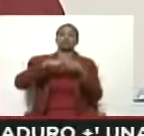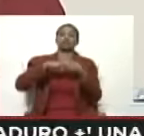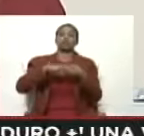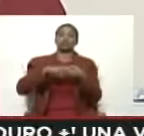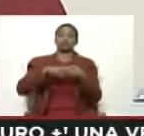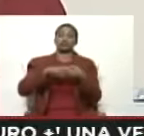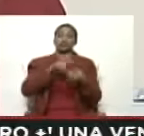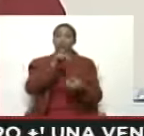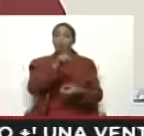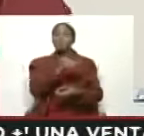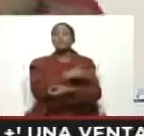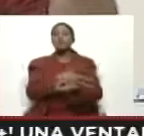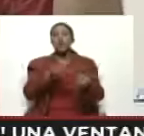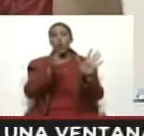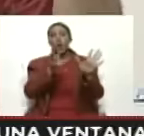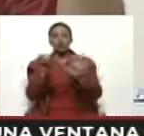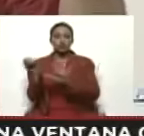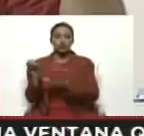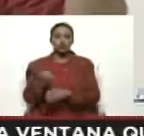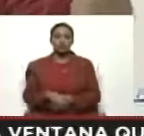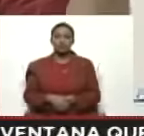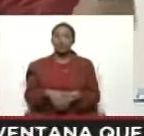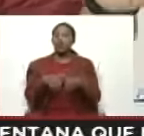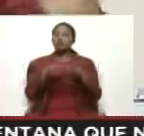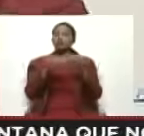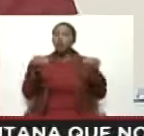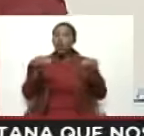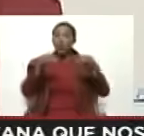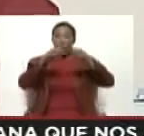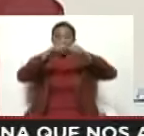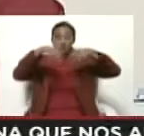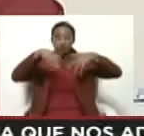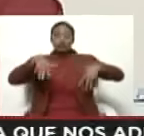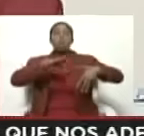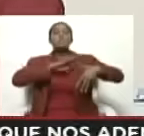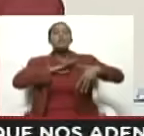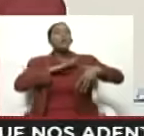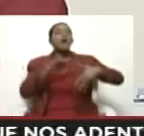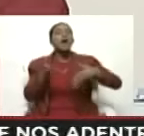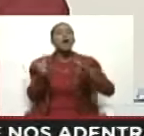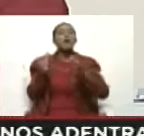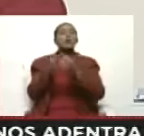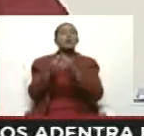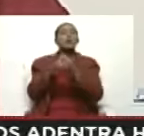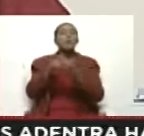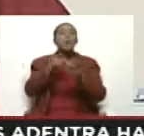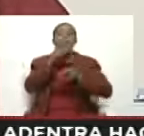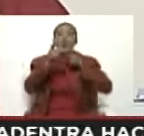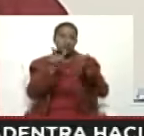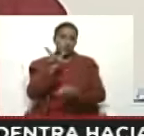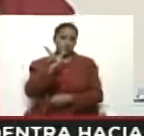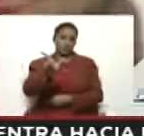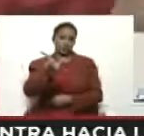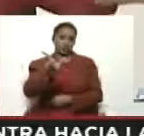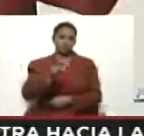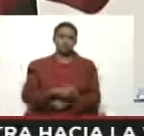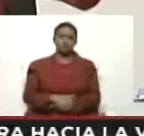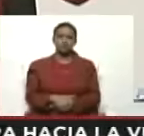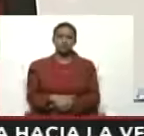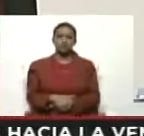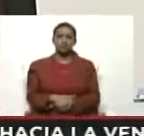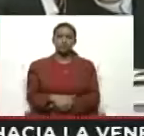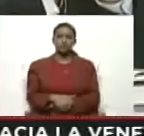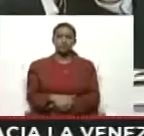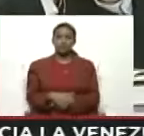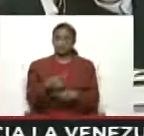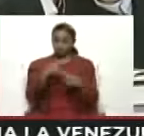1.846.505, de la estructura del Partido Socialista Unido de Venezuela. Bueno, cada uno de nosotros, porque ahí estamos incluidos toda esta